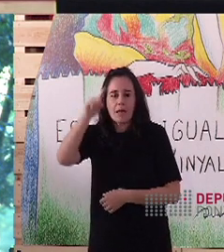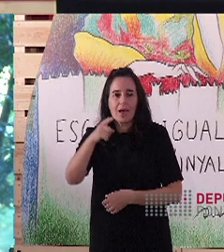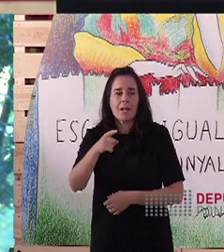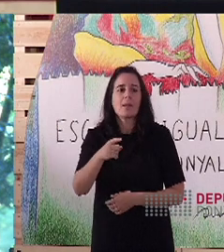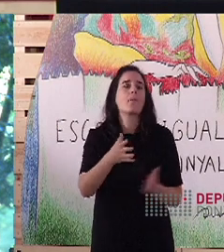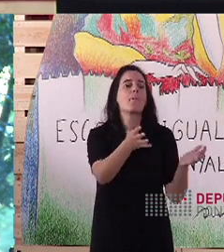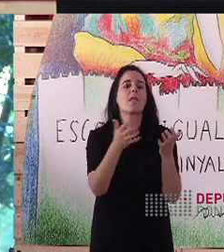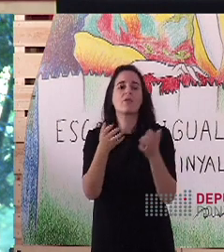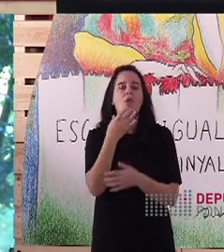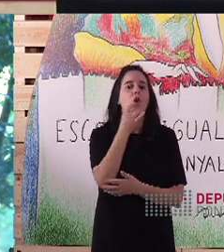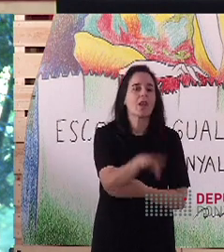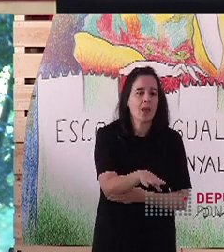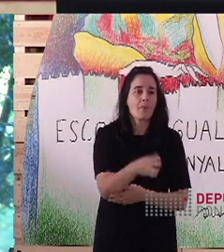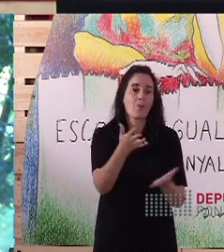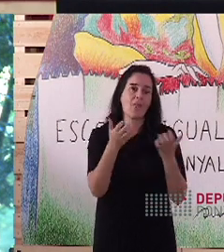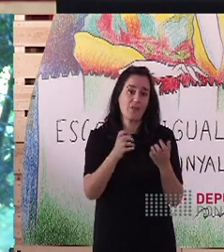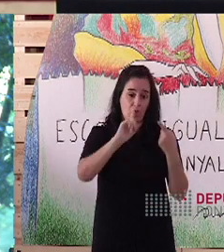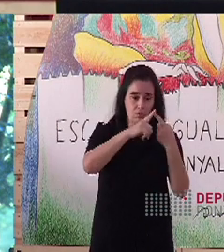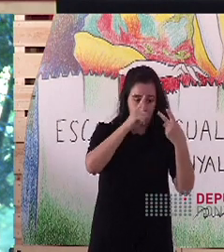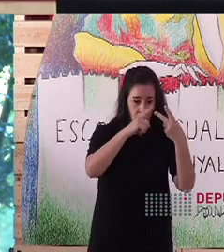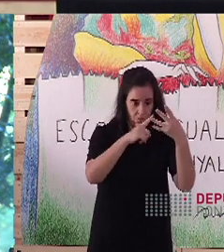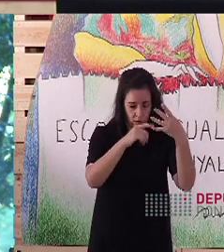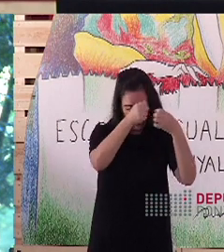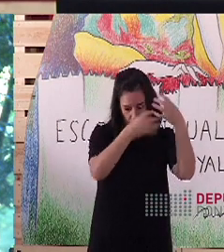instancia, en segunda y en tercera, quién